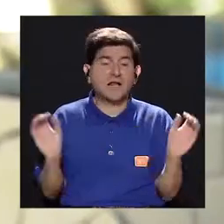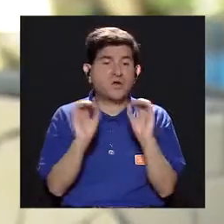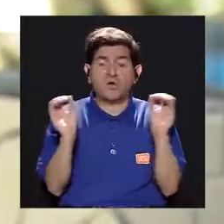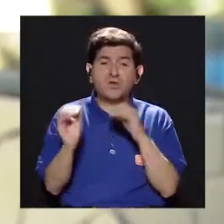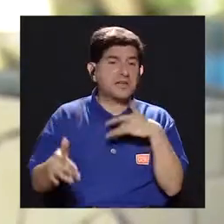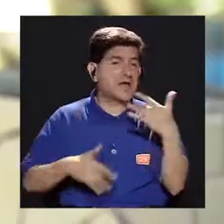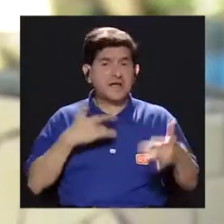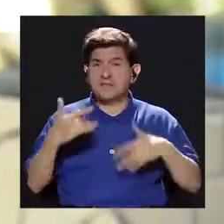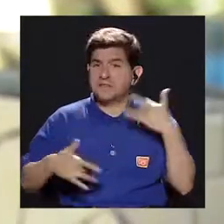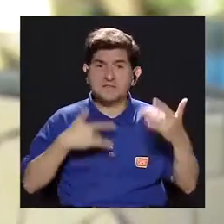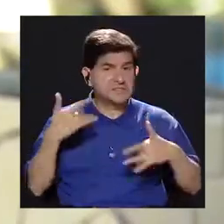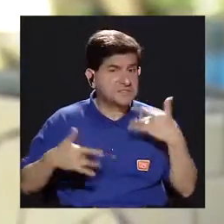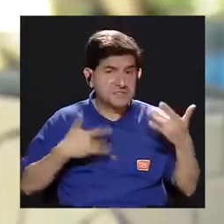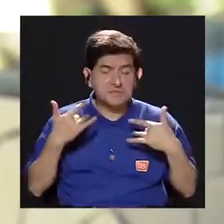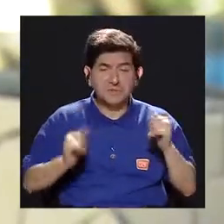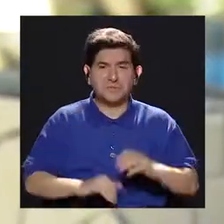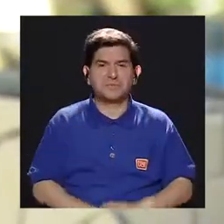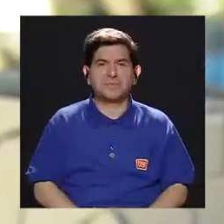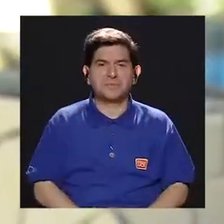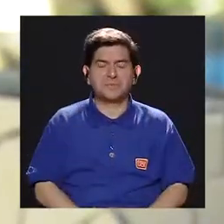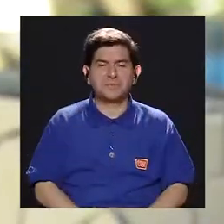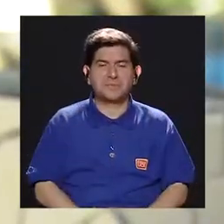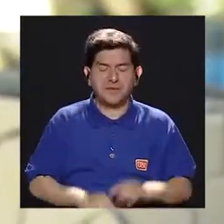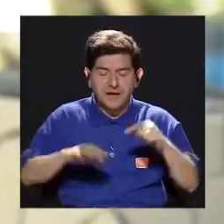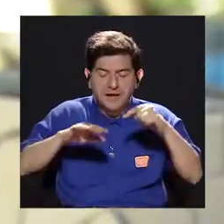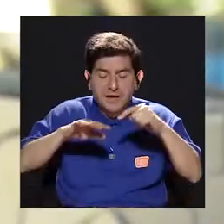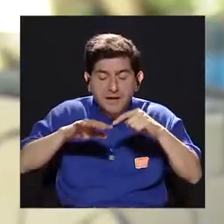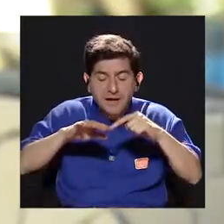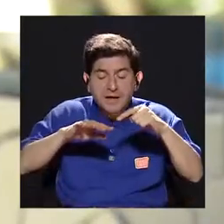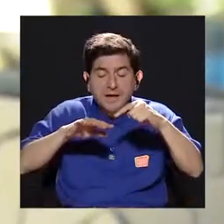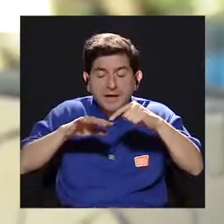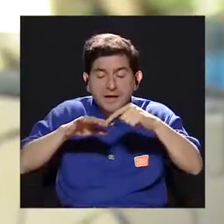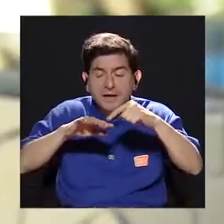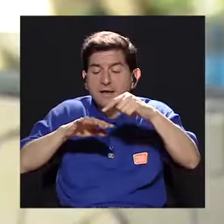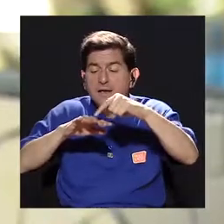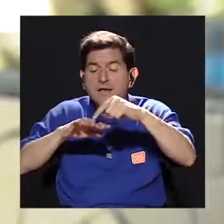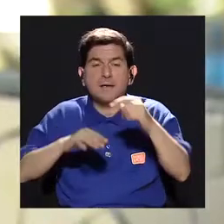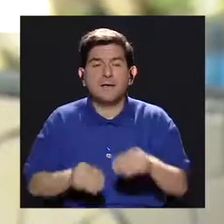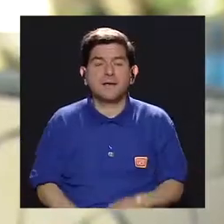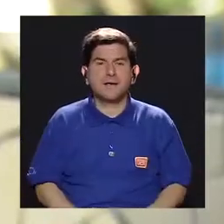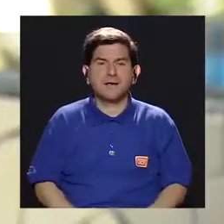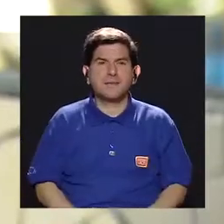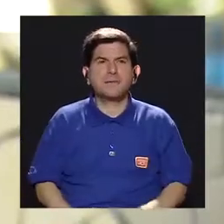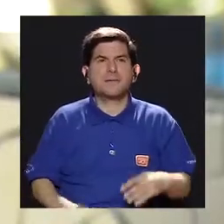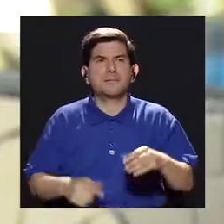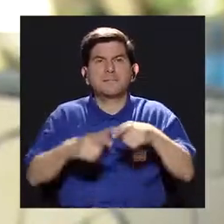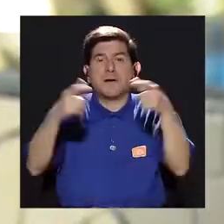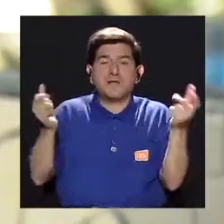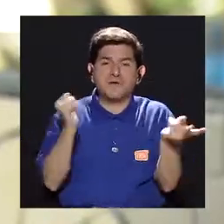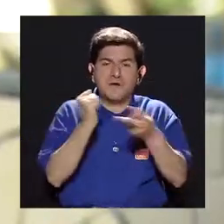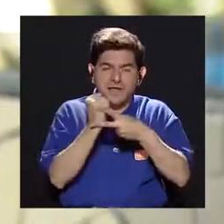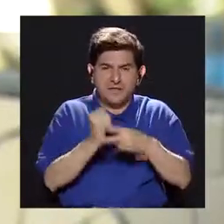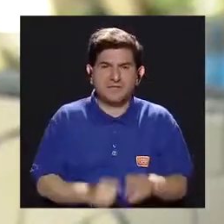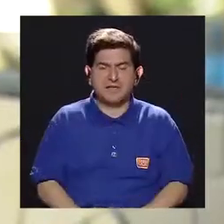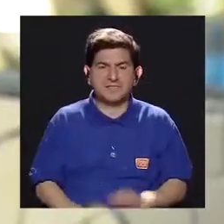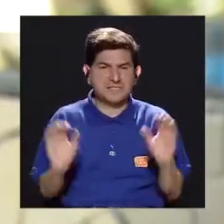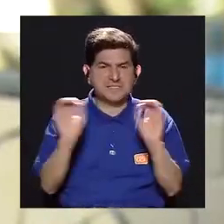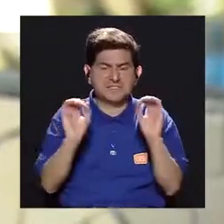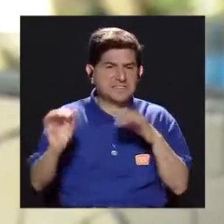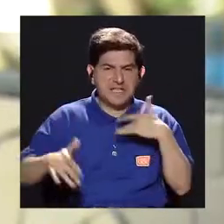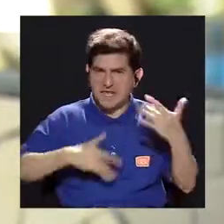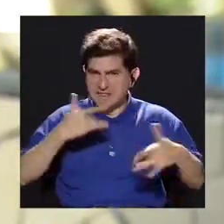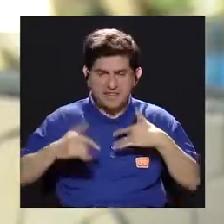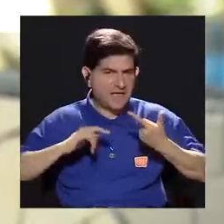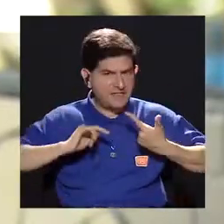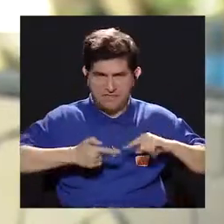no presentan ni ardor ni picazón. En las uñitas, la mayoría de las veces, a menos que sea un caso muy grave, no